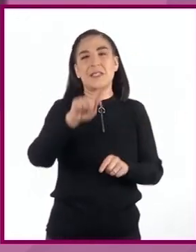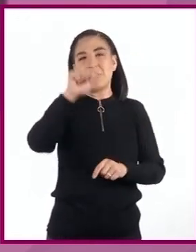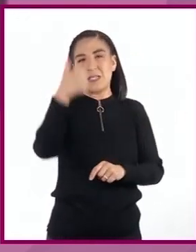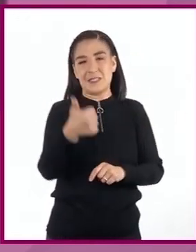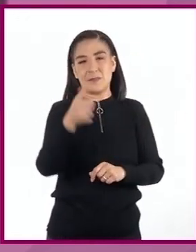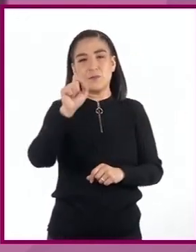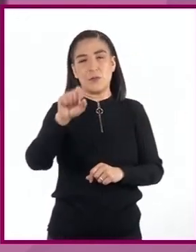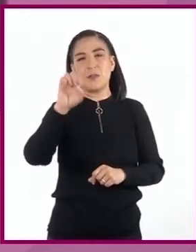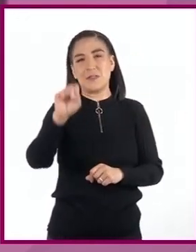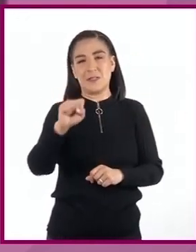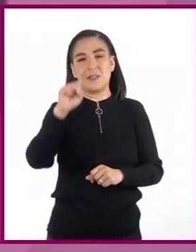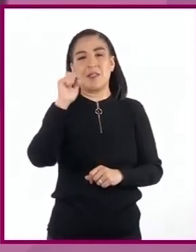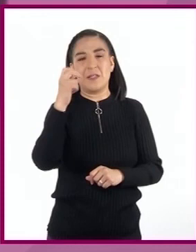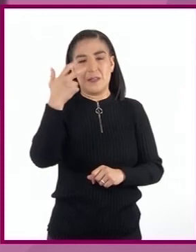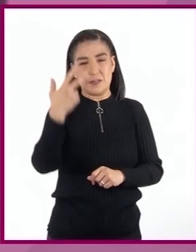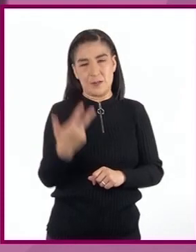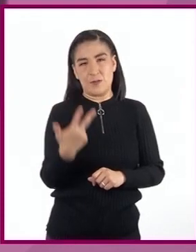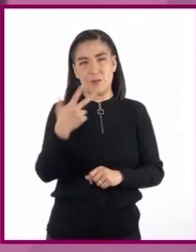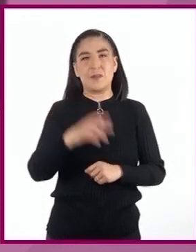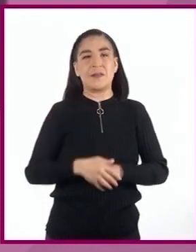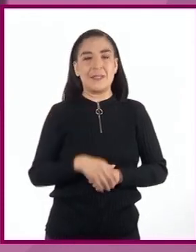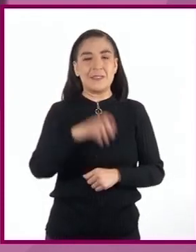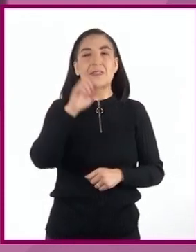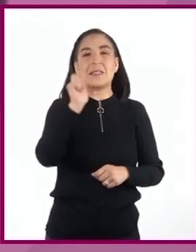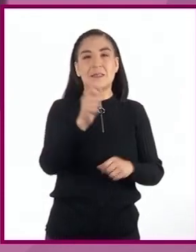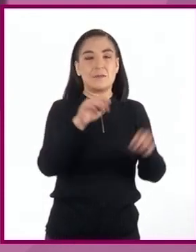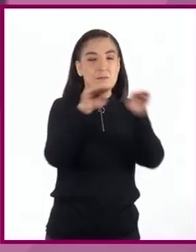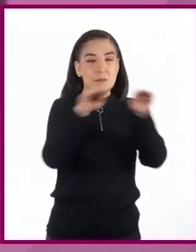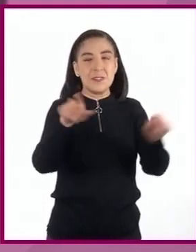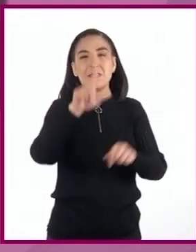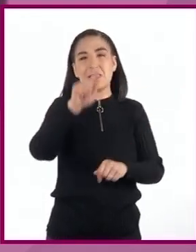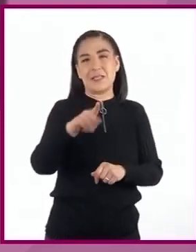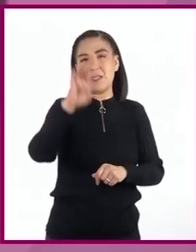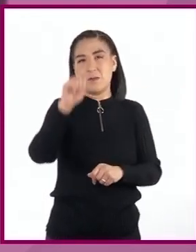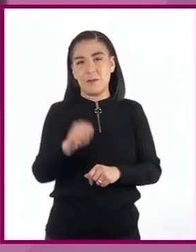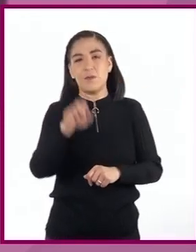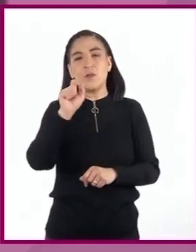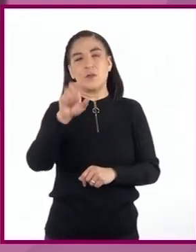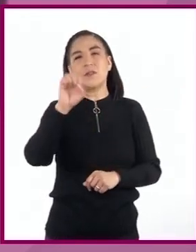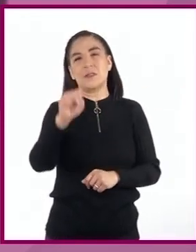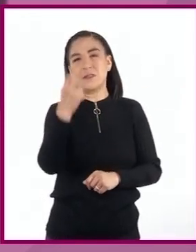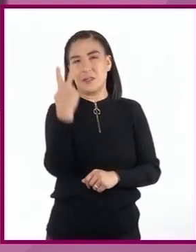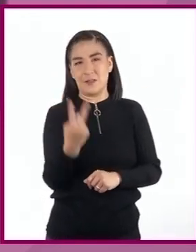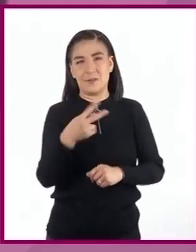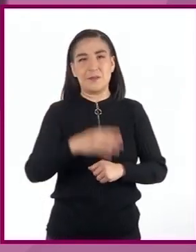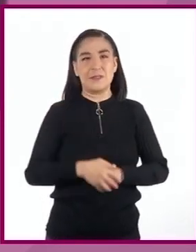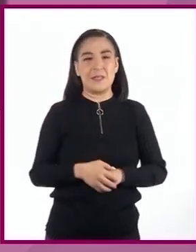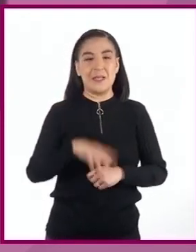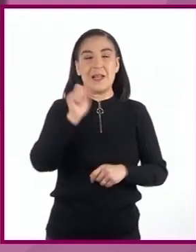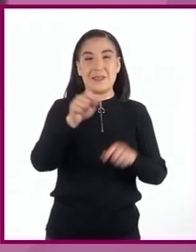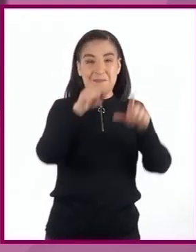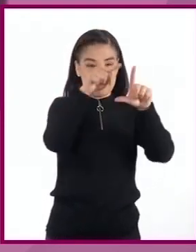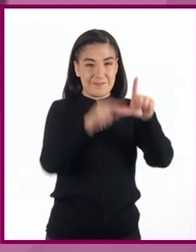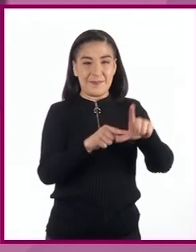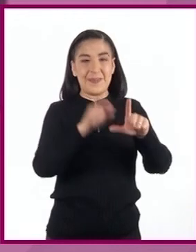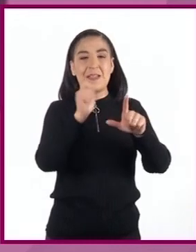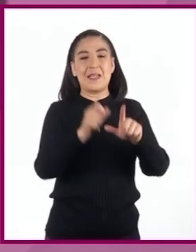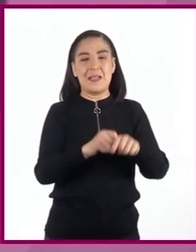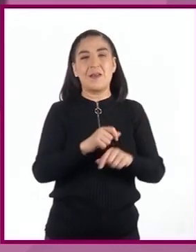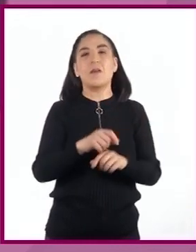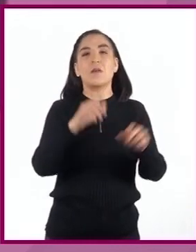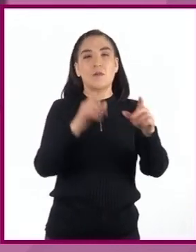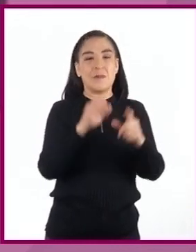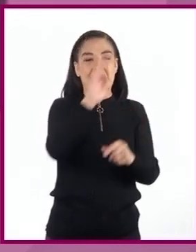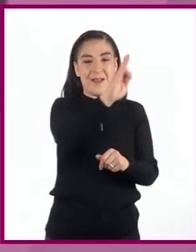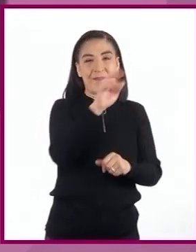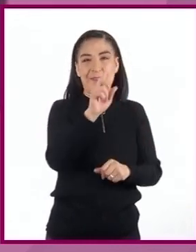grados. El ángulo EFG mide 79.62 grados. Y el lado FE, comprendido entre estos